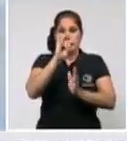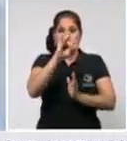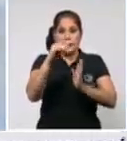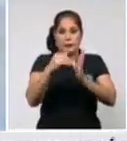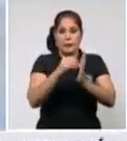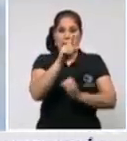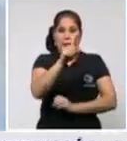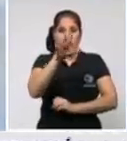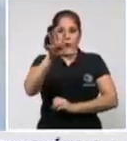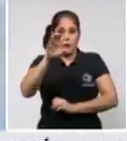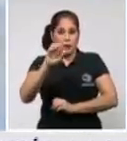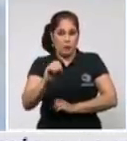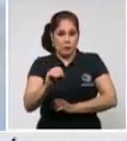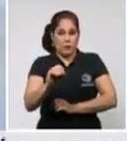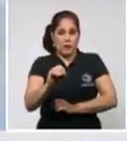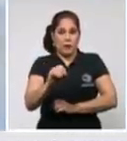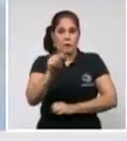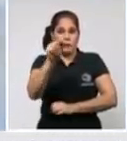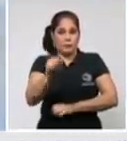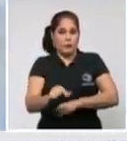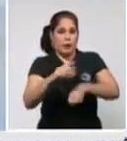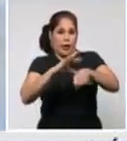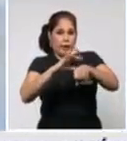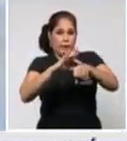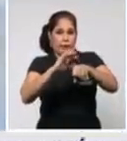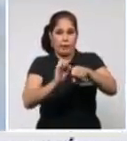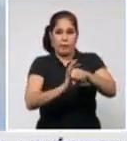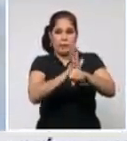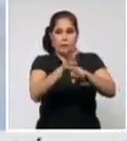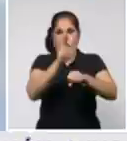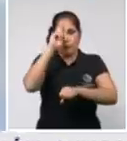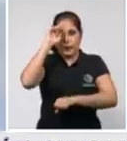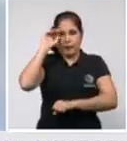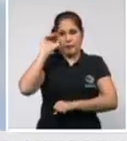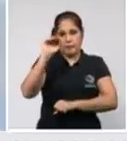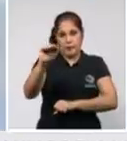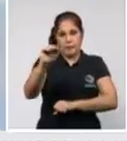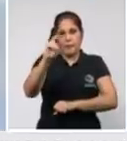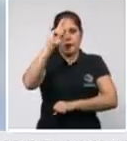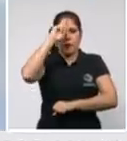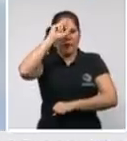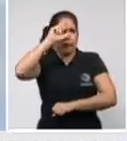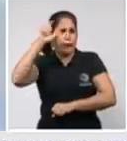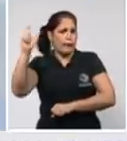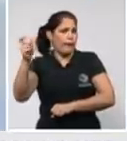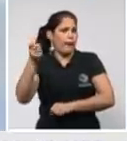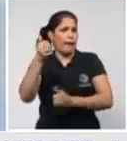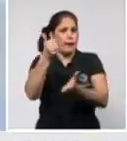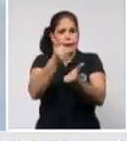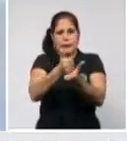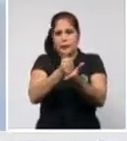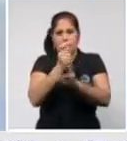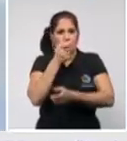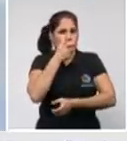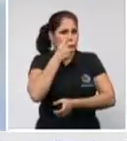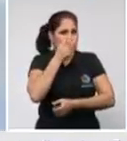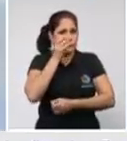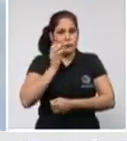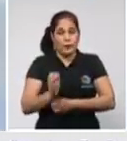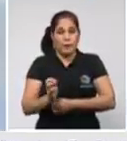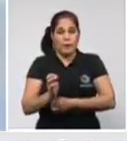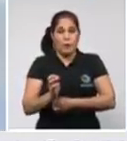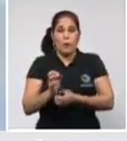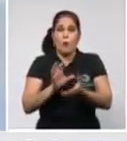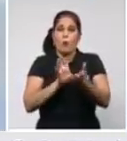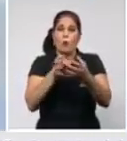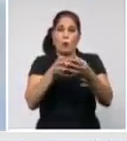7.150 pacientes, personas ingresadas en hospitales, en centros de vigilancia, en centros de